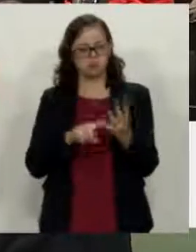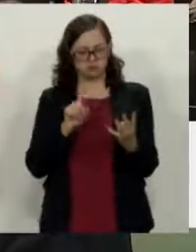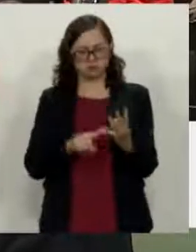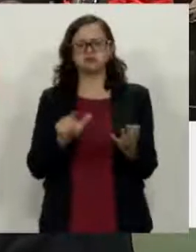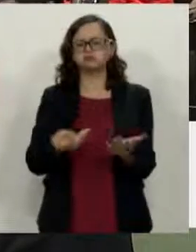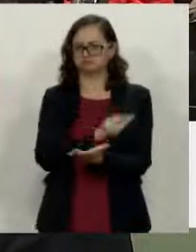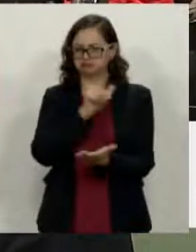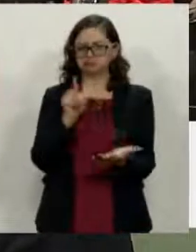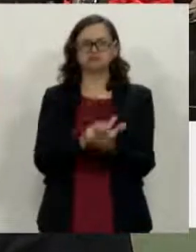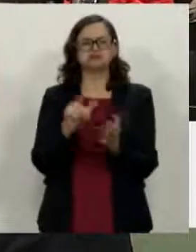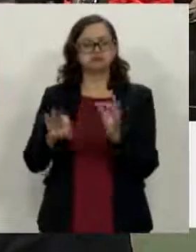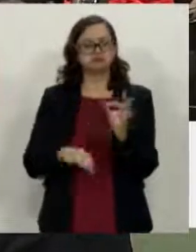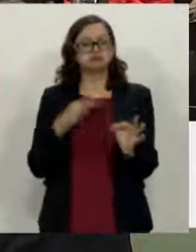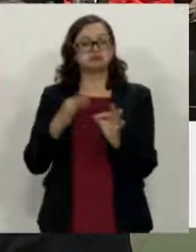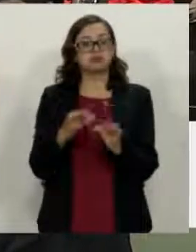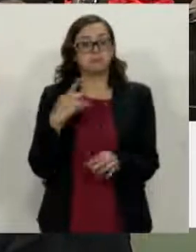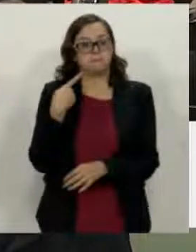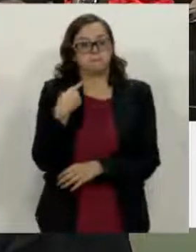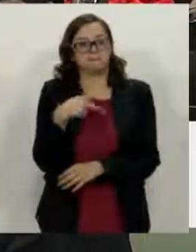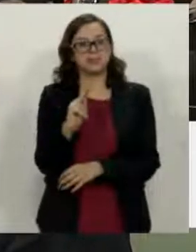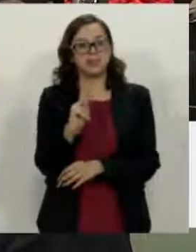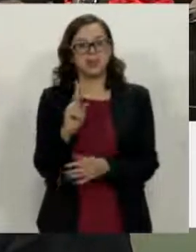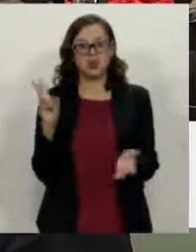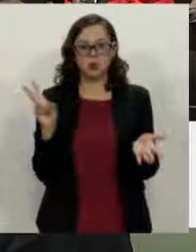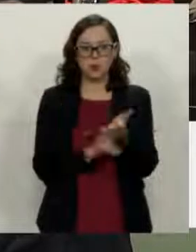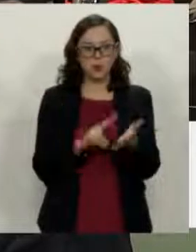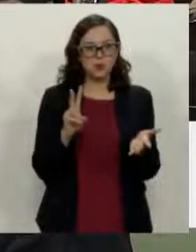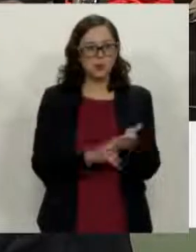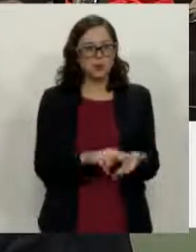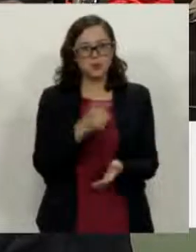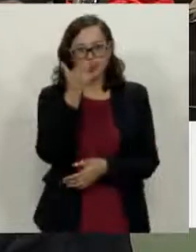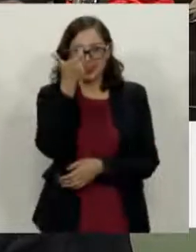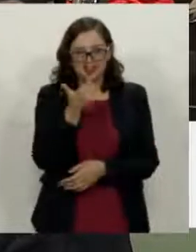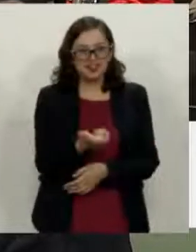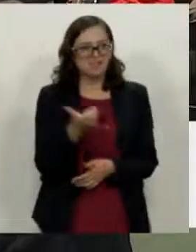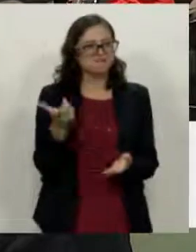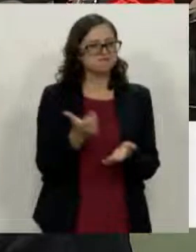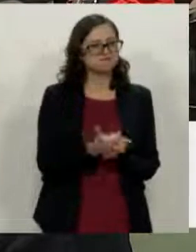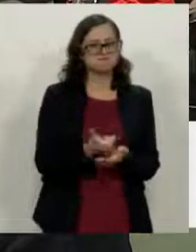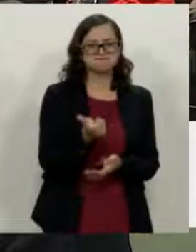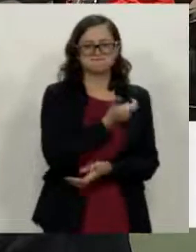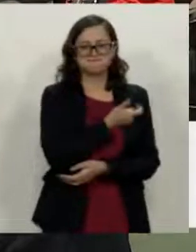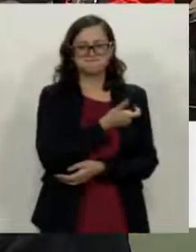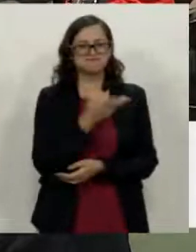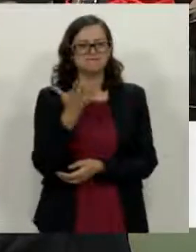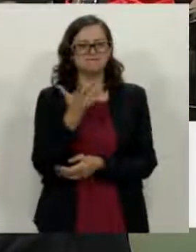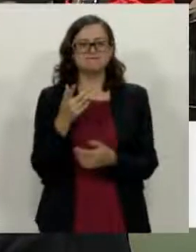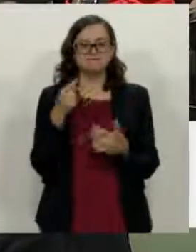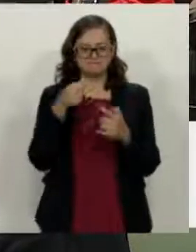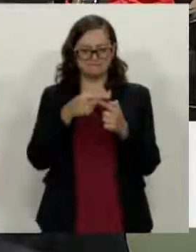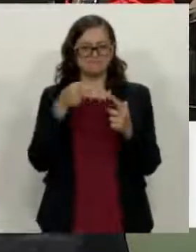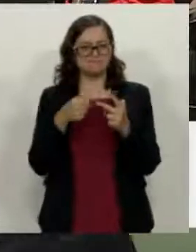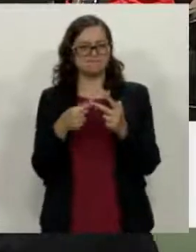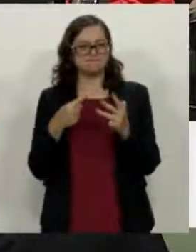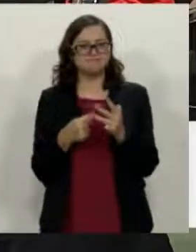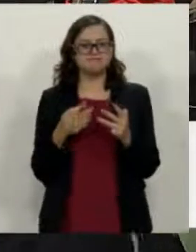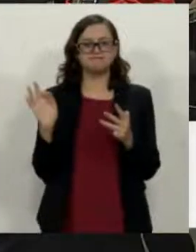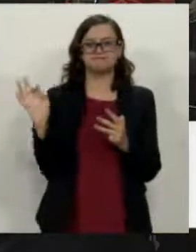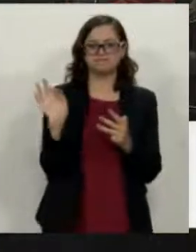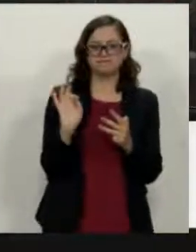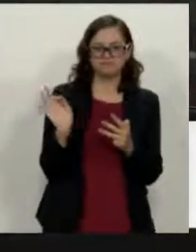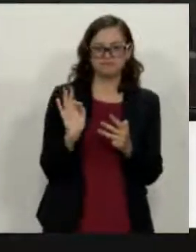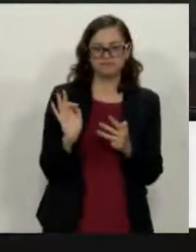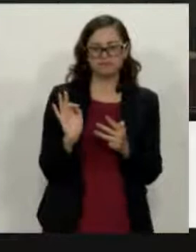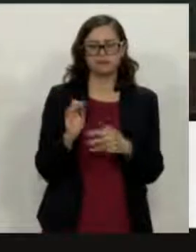valor sea equivalente a cualquiera de los bienes descritos en los 3 supuestos anteriores, cuando no